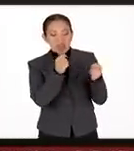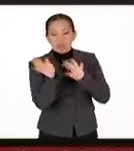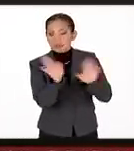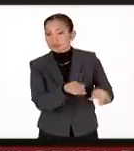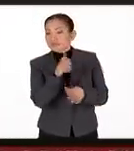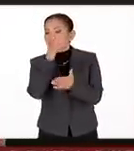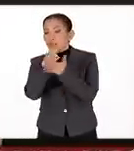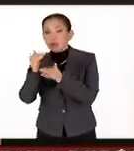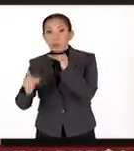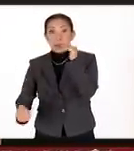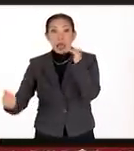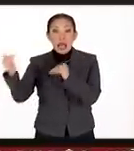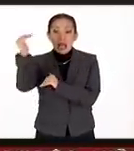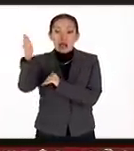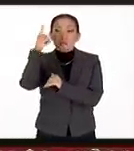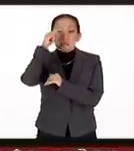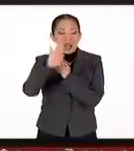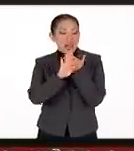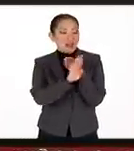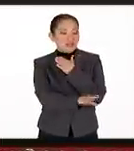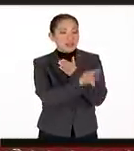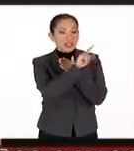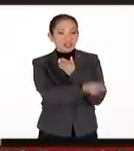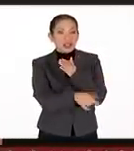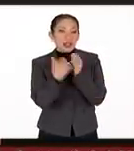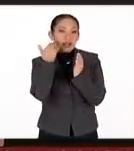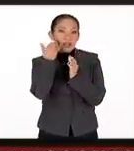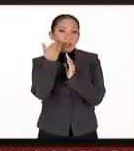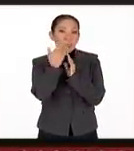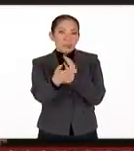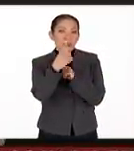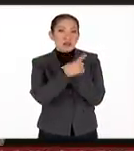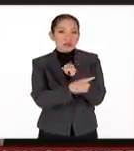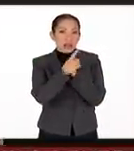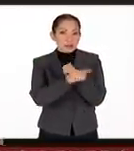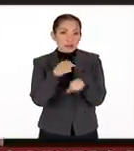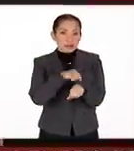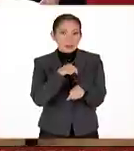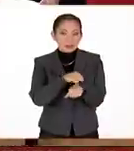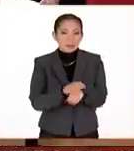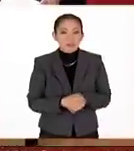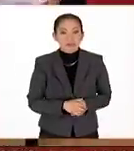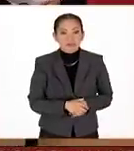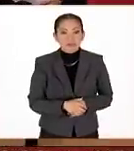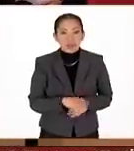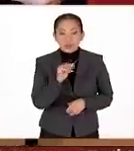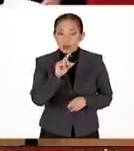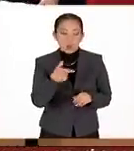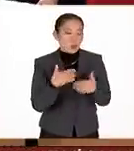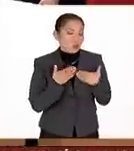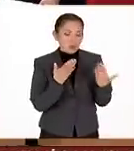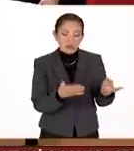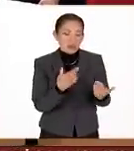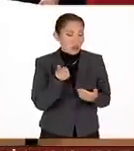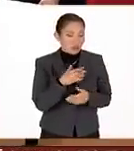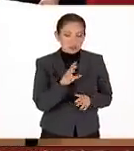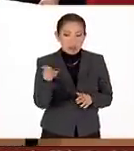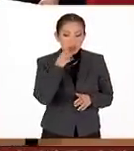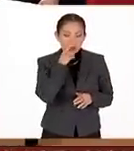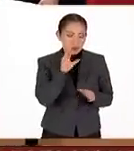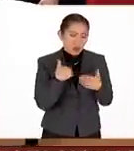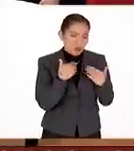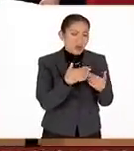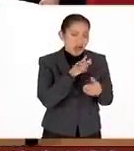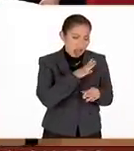de ir a una instancia superior para evitar eh una cuestión que le pudiera afectar en cuanto a tiempos no es desconfianza no es desconfianza según ella misma lo ha